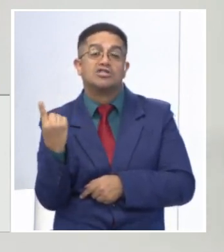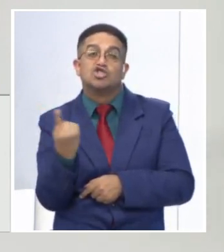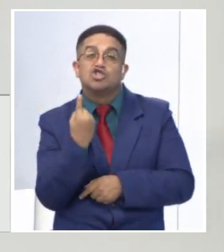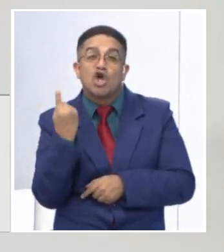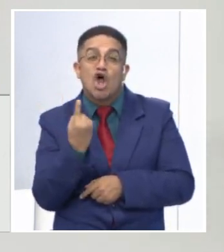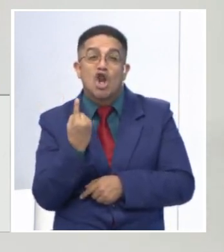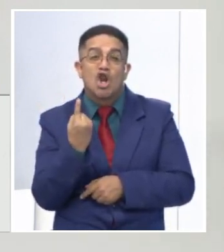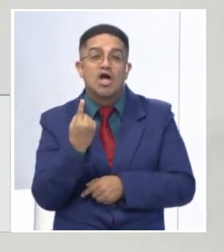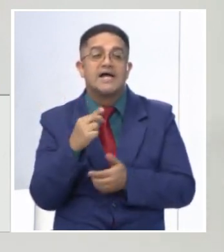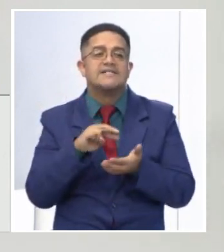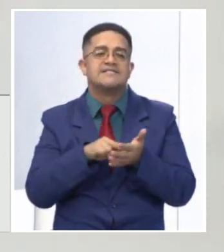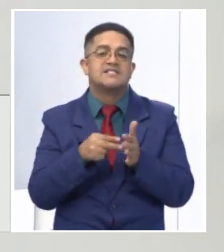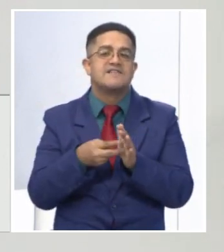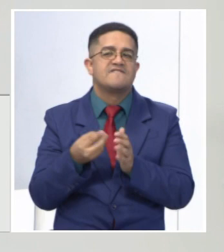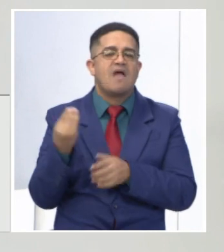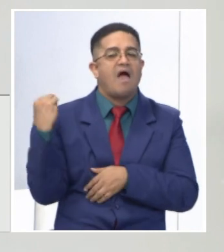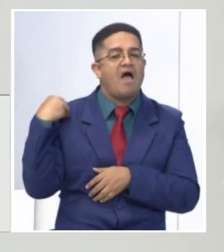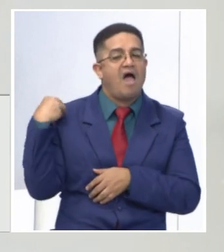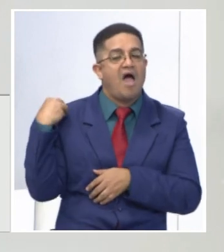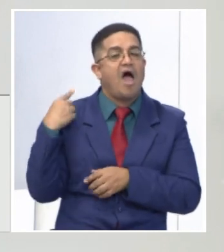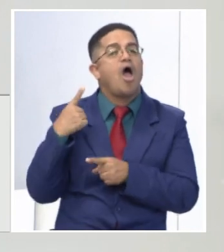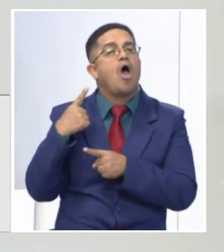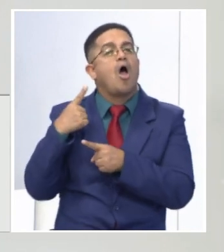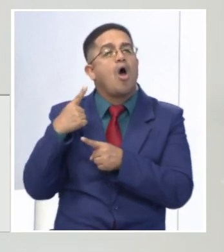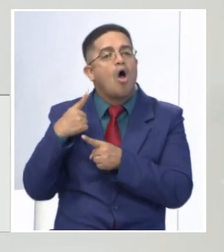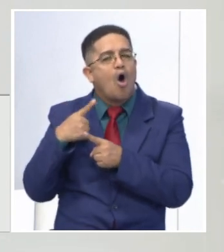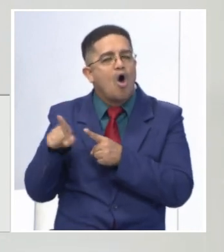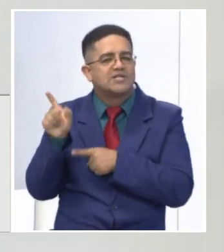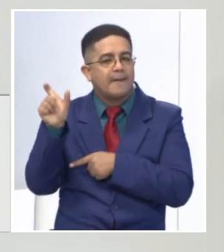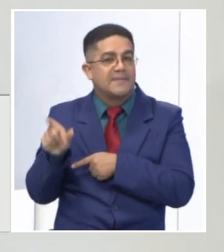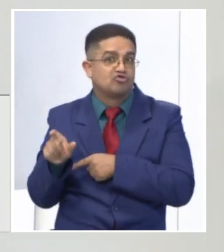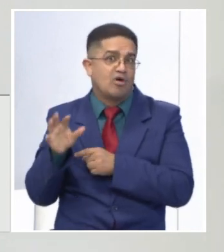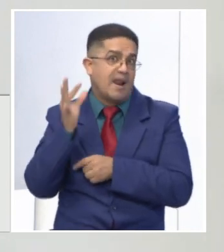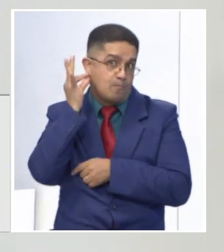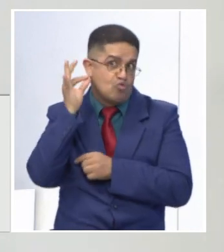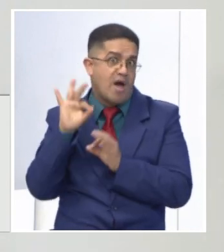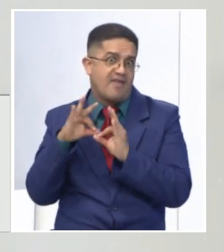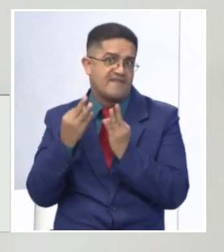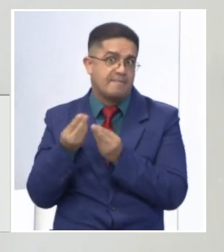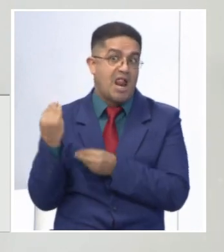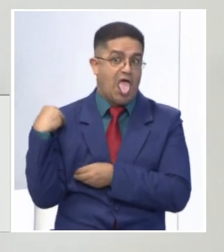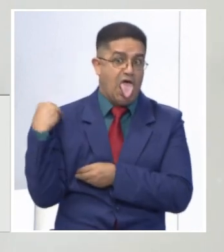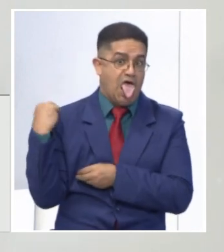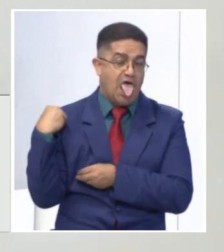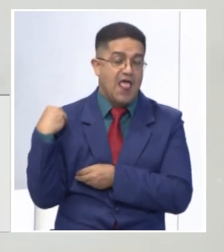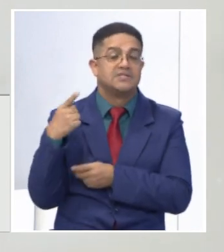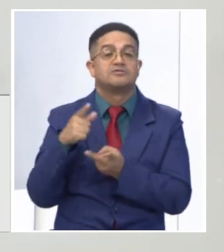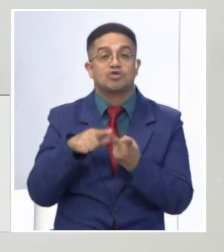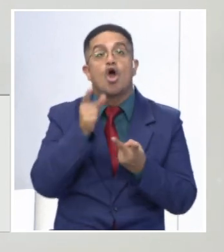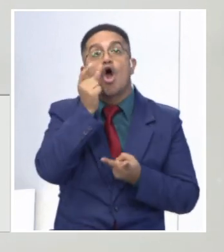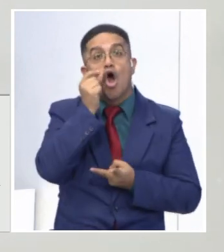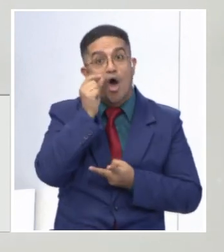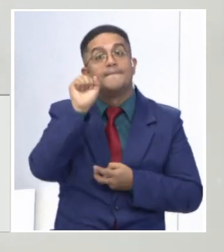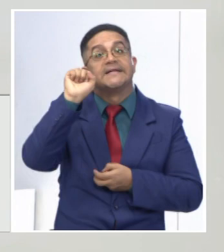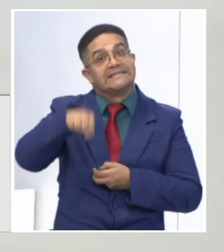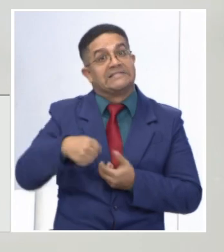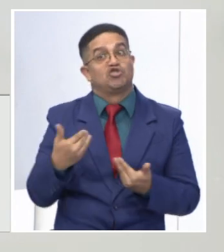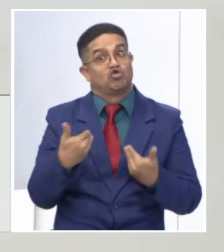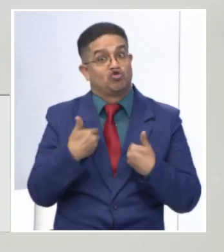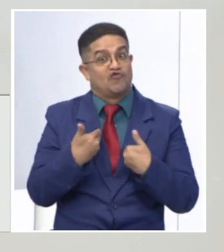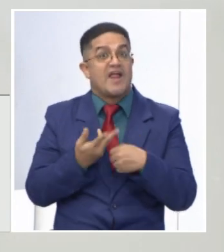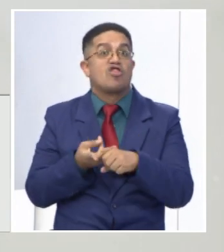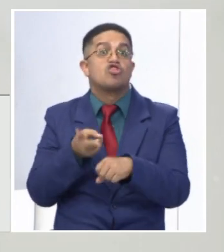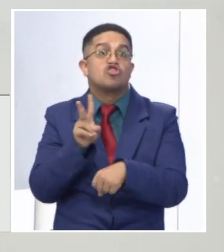porque tiene una sugerencia detrás de alguna de las mujeres de su familia o de su entorno diario. Sí, y los hombres sí sufren muchísimo